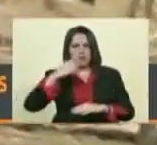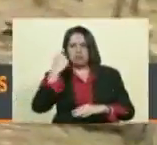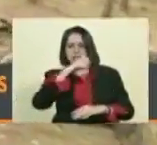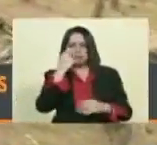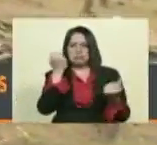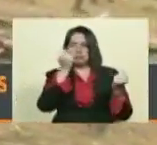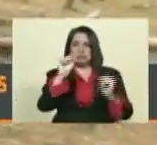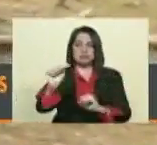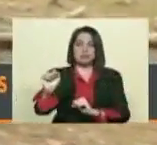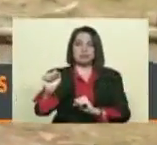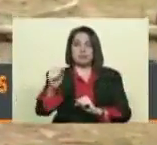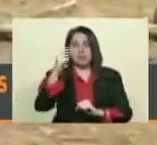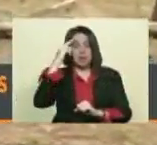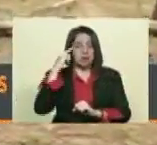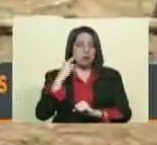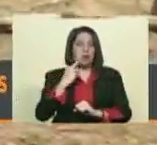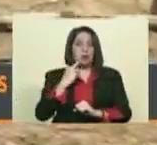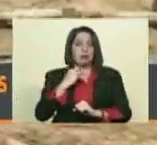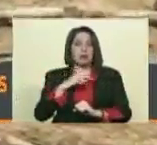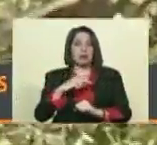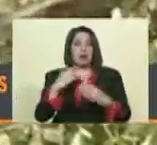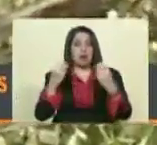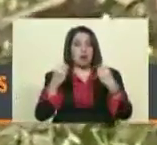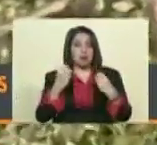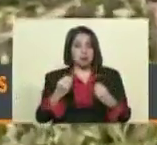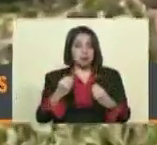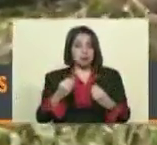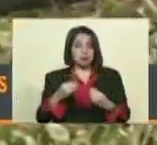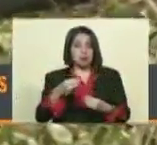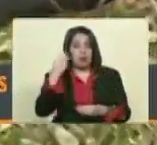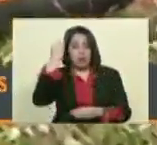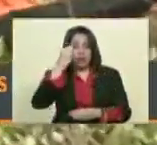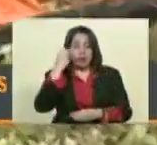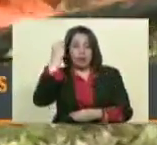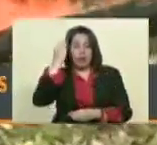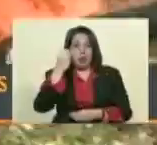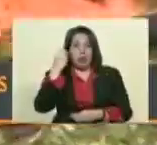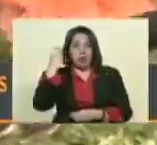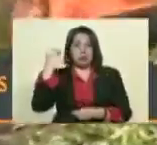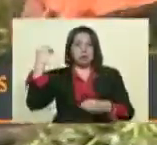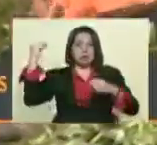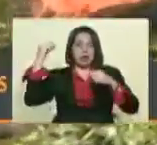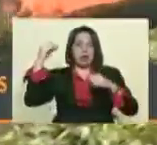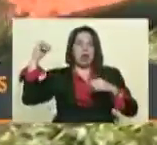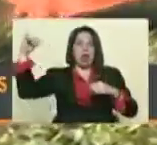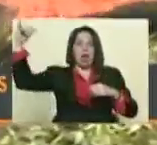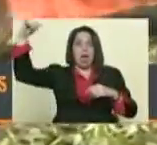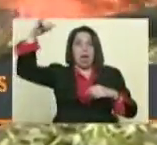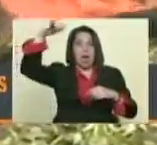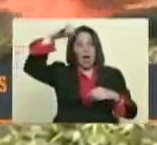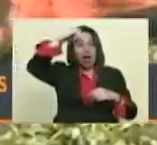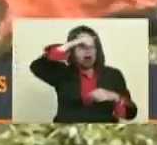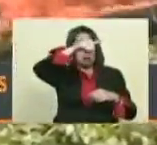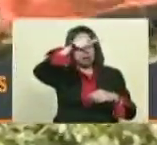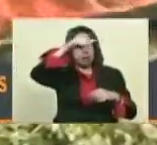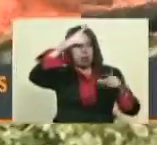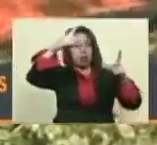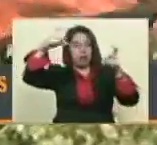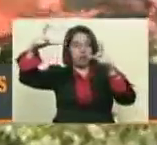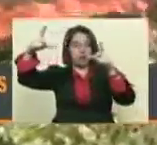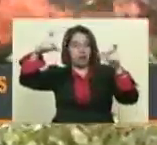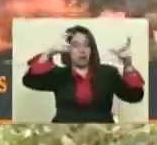la Guardia Nacional Bolivariana a través del análisis de aerofotografías obtenidas de la